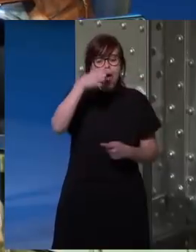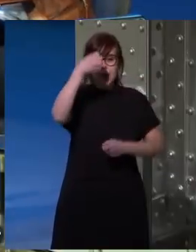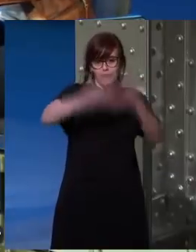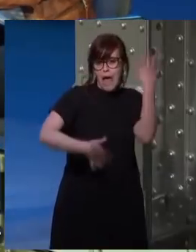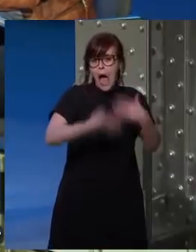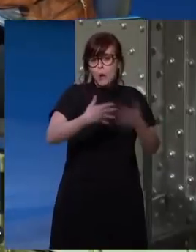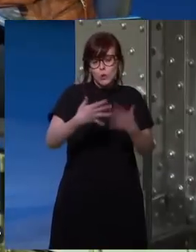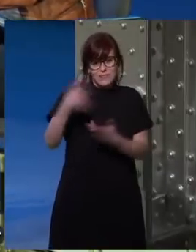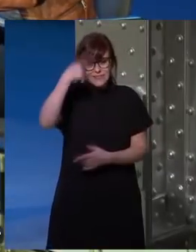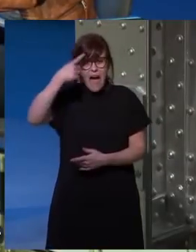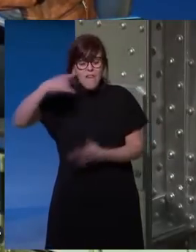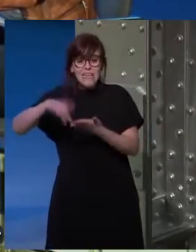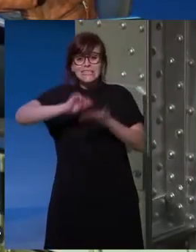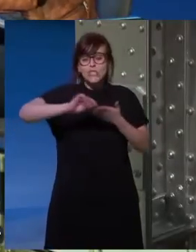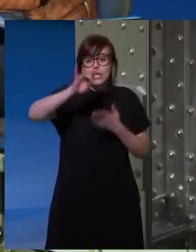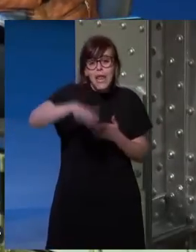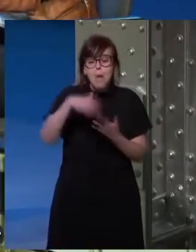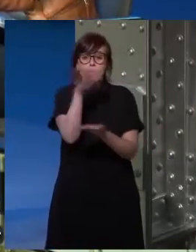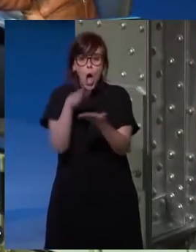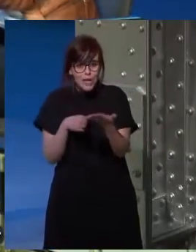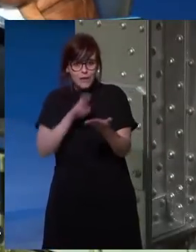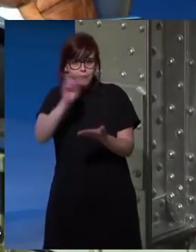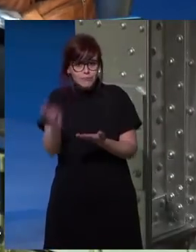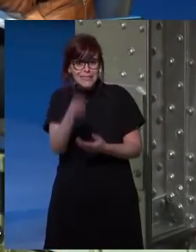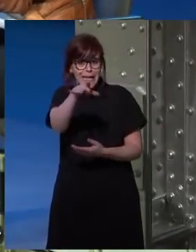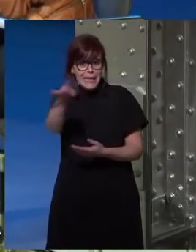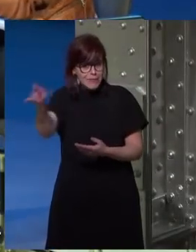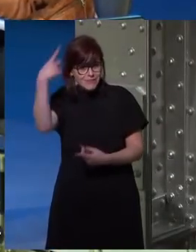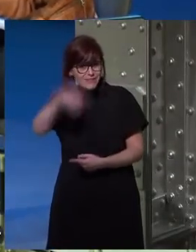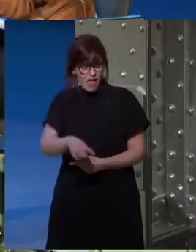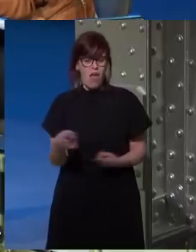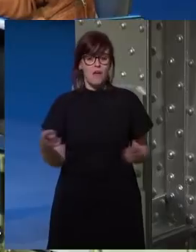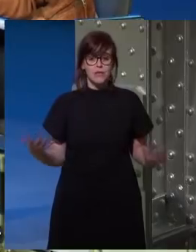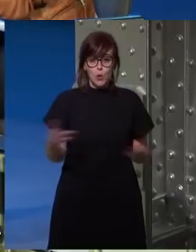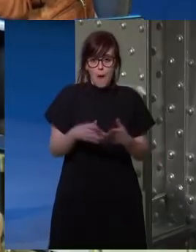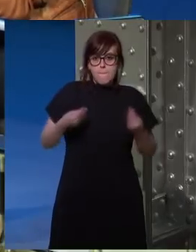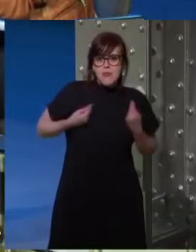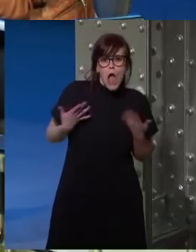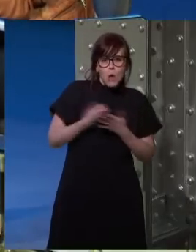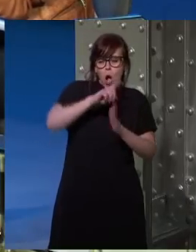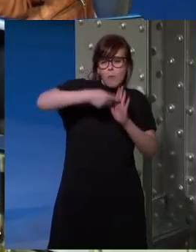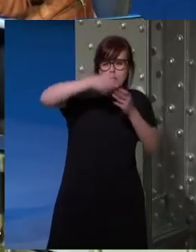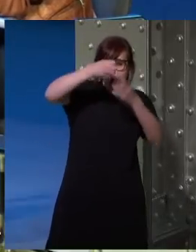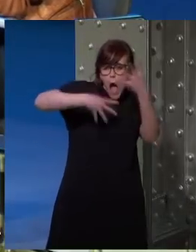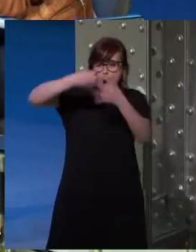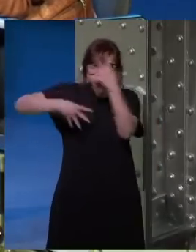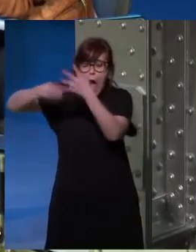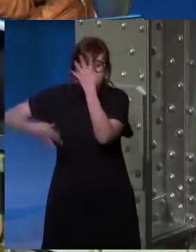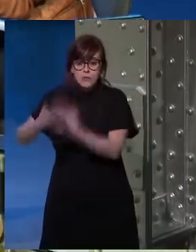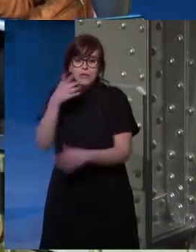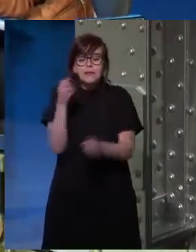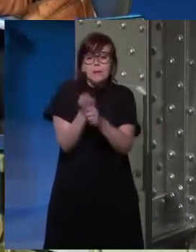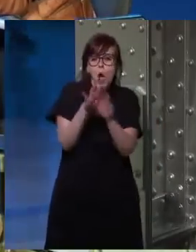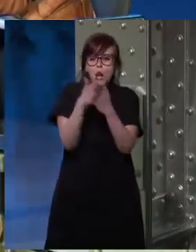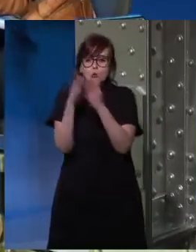los autores que había, de los escritores, poetas y prácticamente su vida y milagro, ¿no? Te sabes exactamente todas las